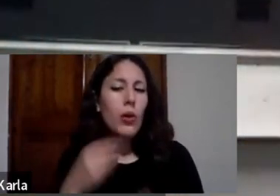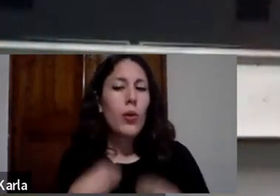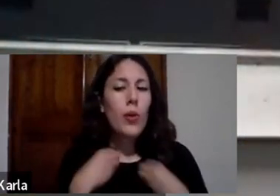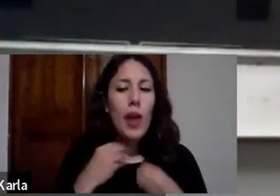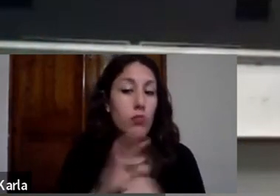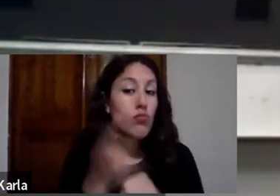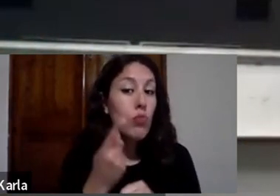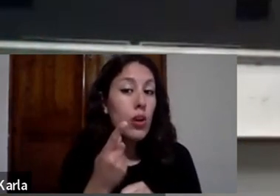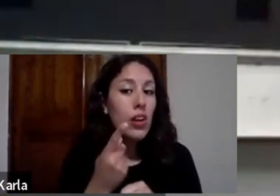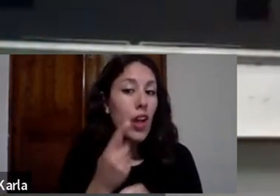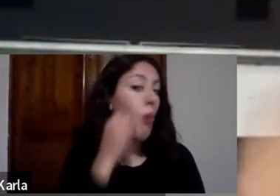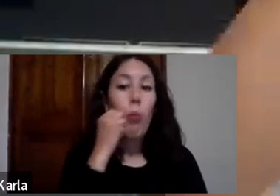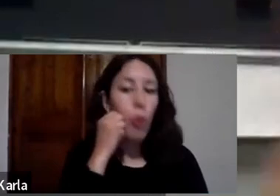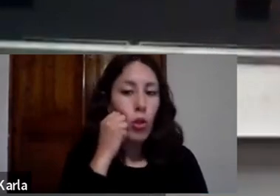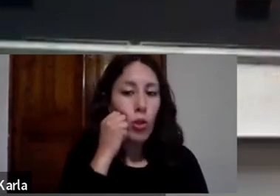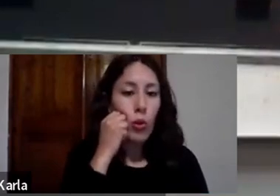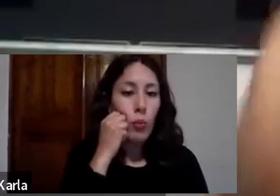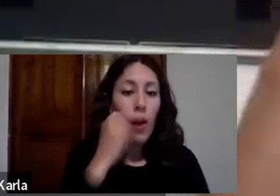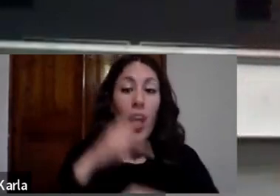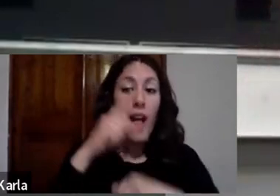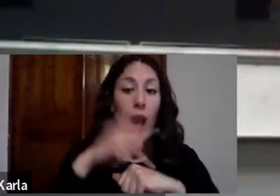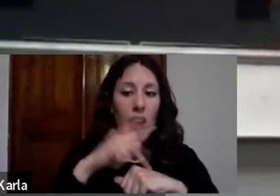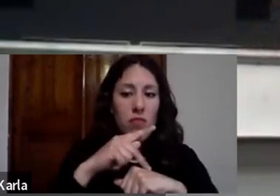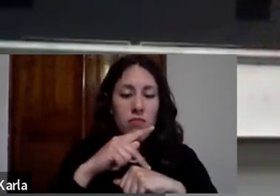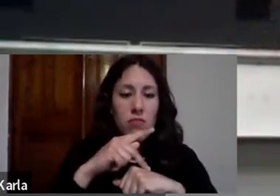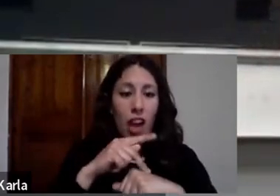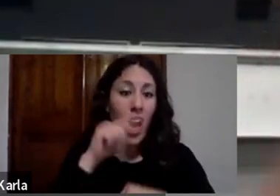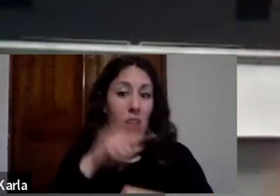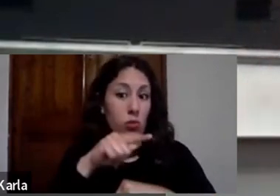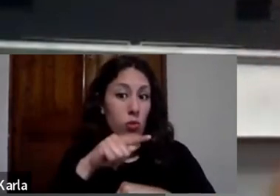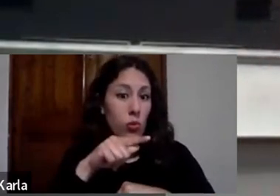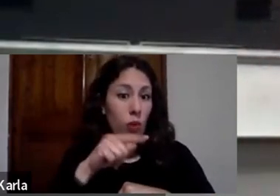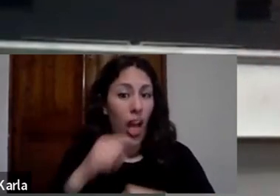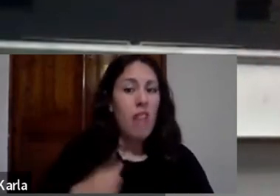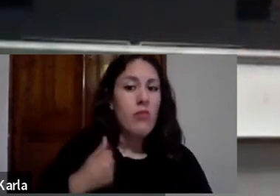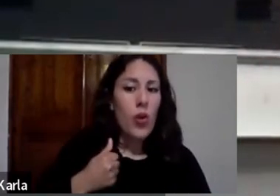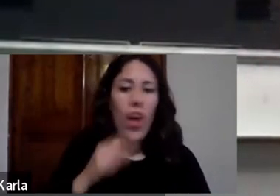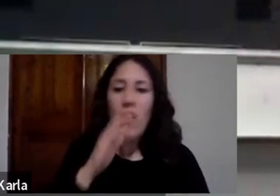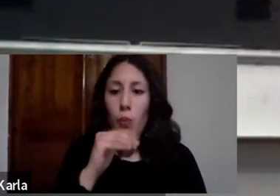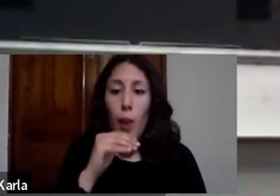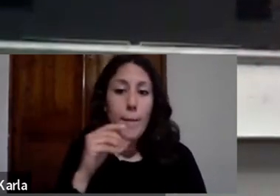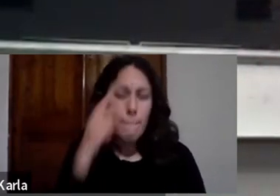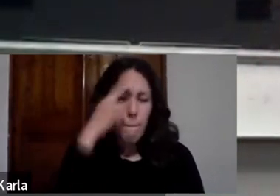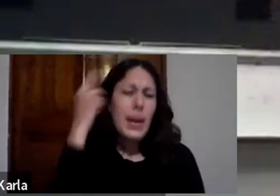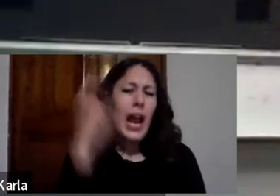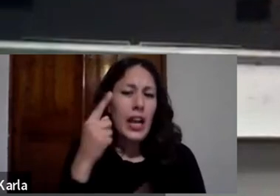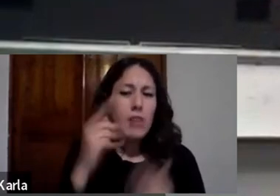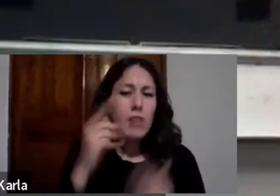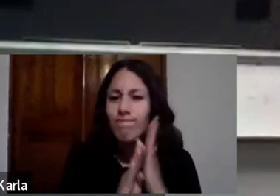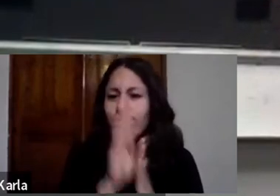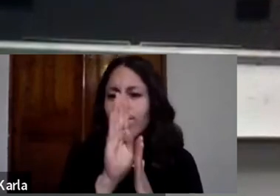existe piedra en tu camino que no puedas aprovechar para tu propio crecimiento.